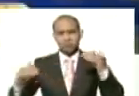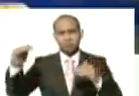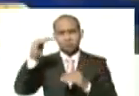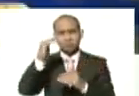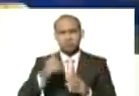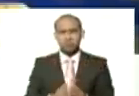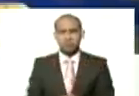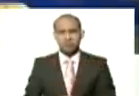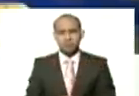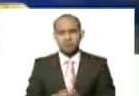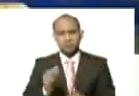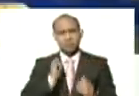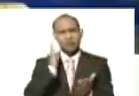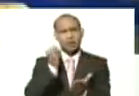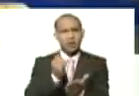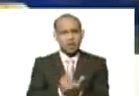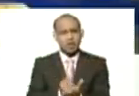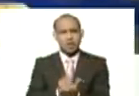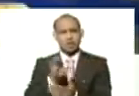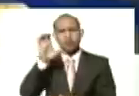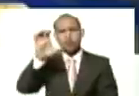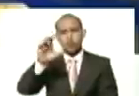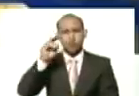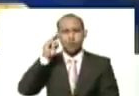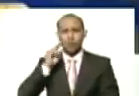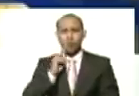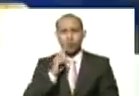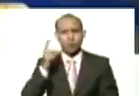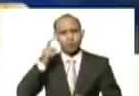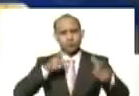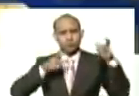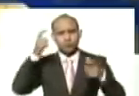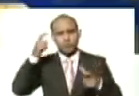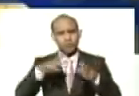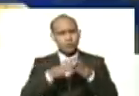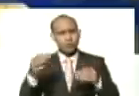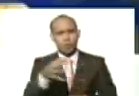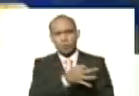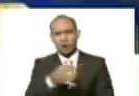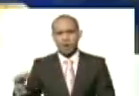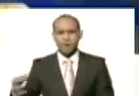escudo bolivariano, comandante supremo Hugo Chávez. Totalmente acertado.